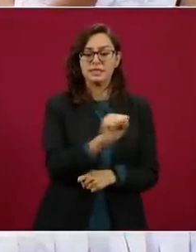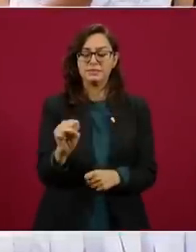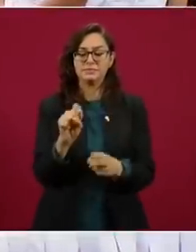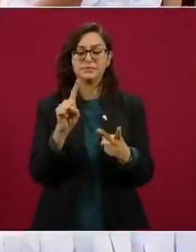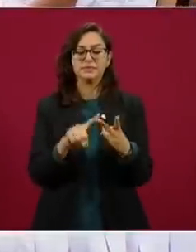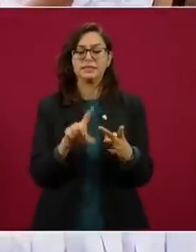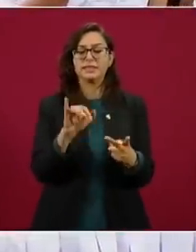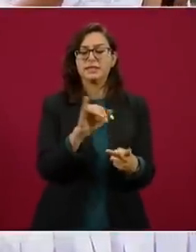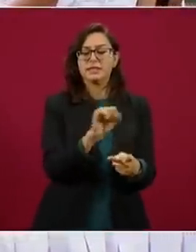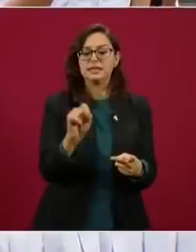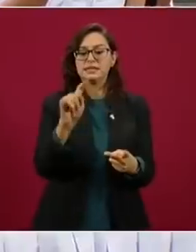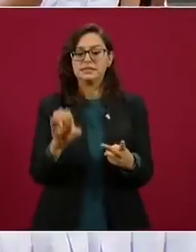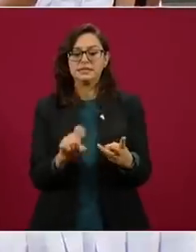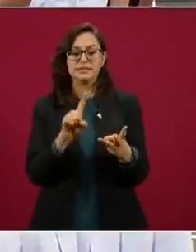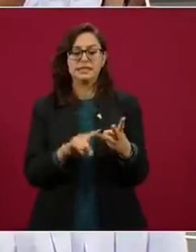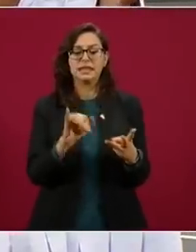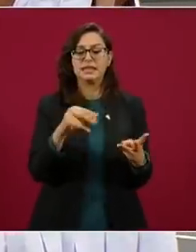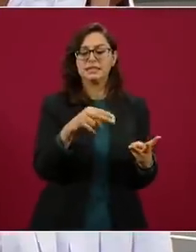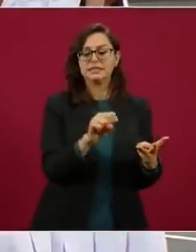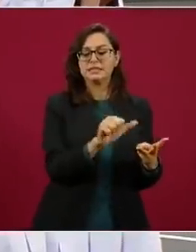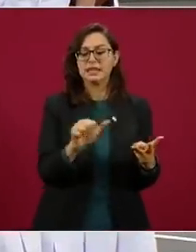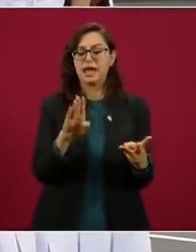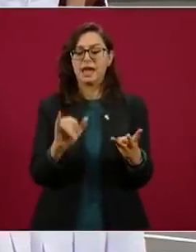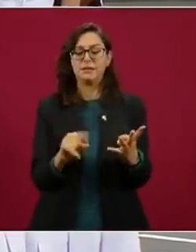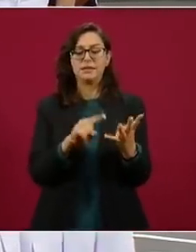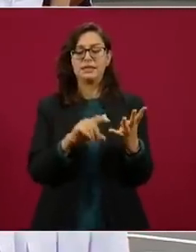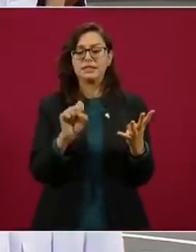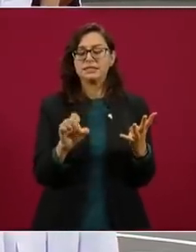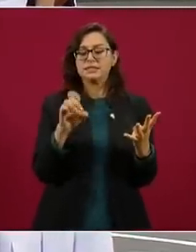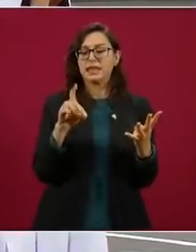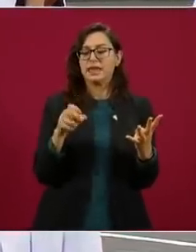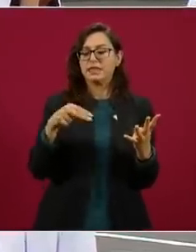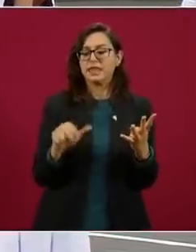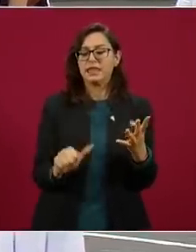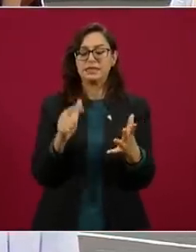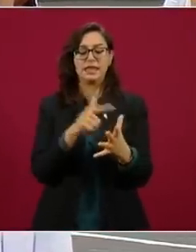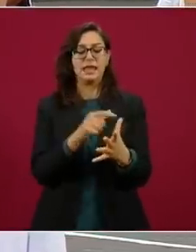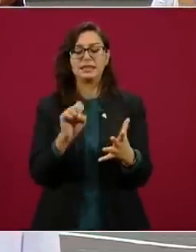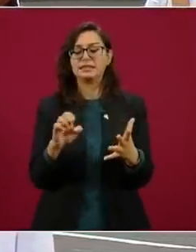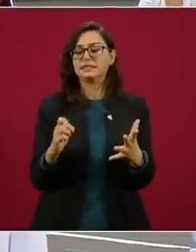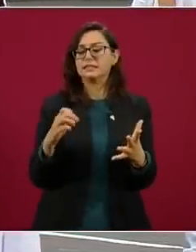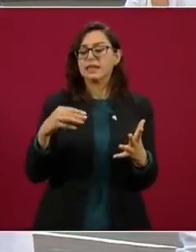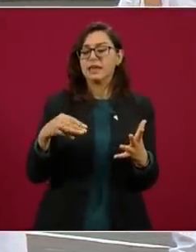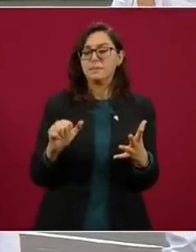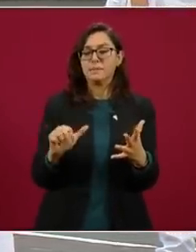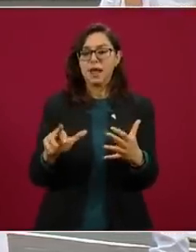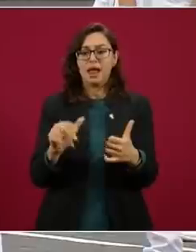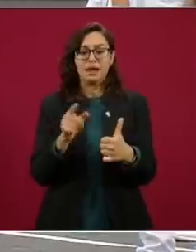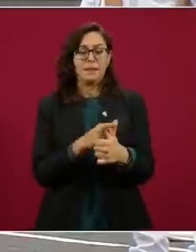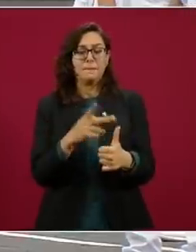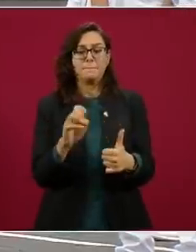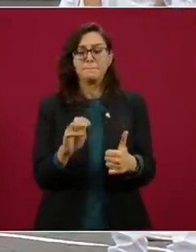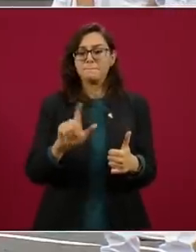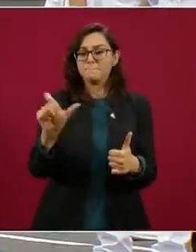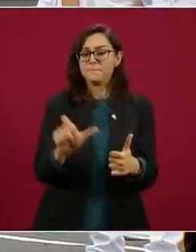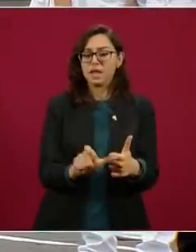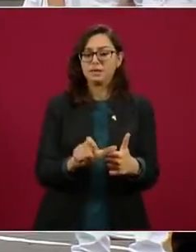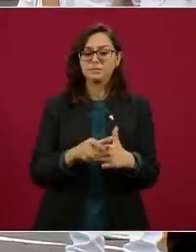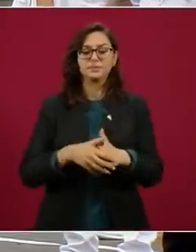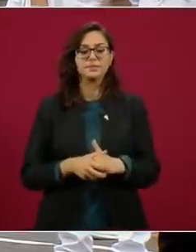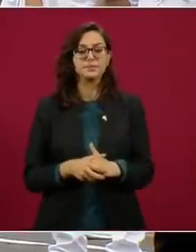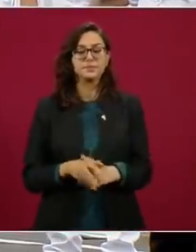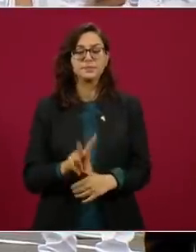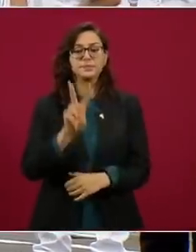ist y xavi sedena semar y pemex me siento muy